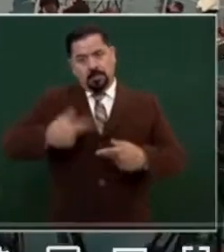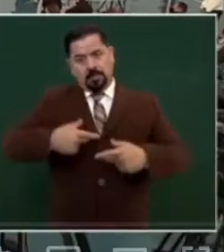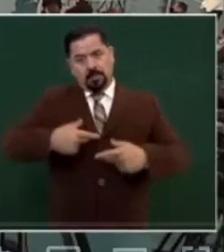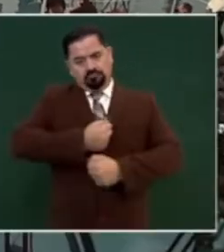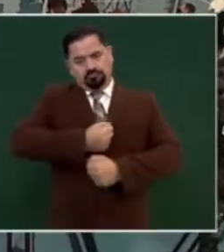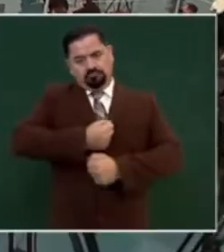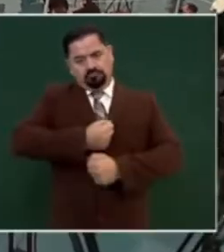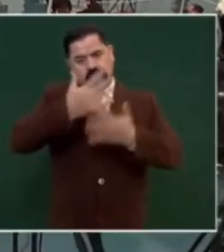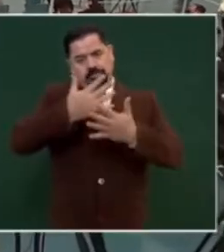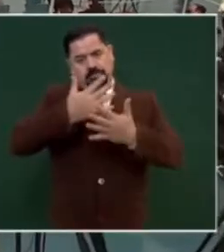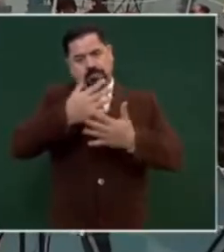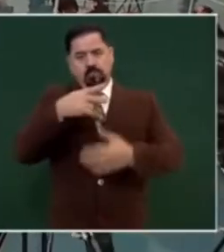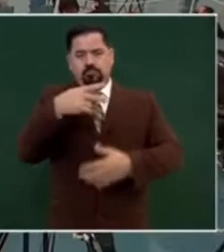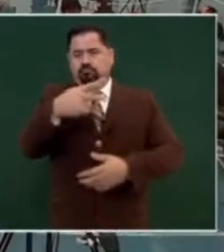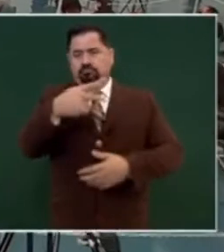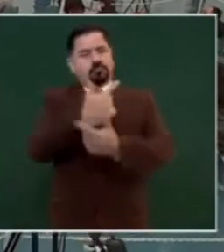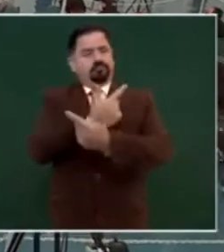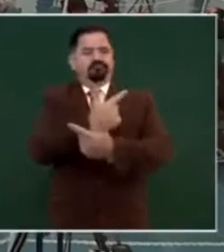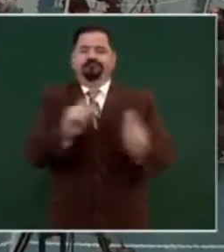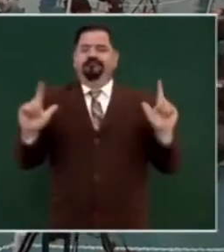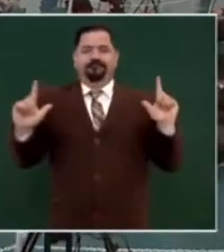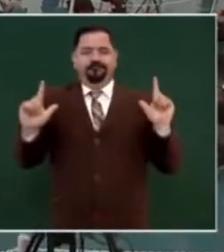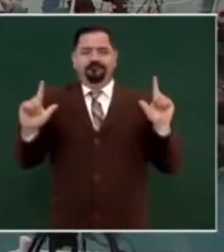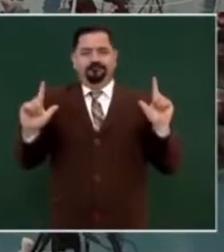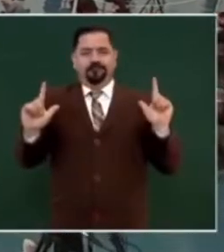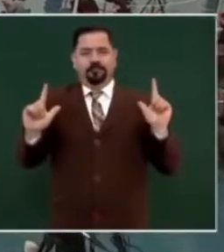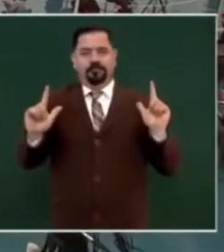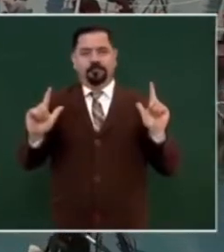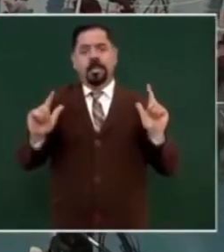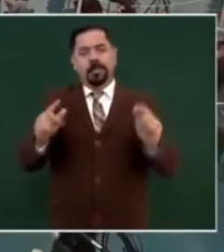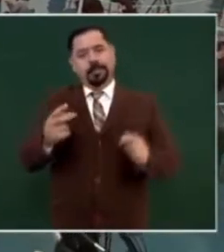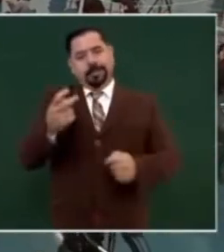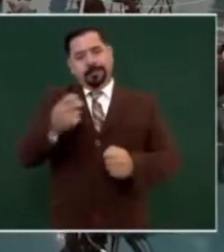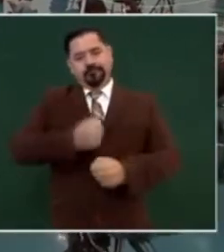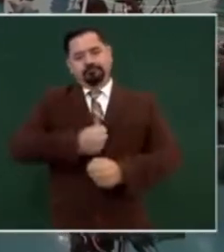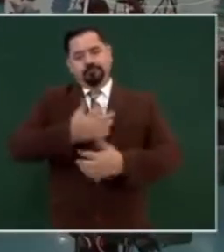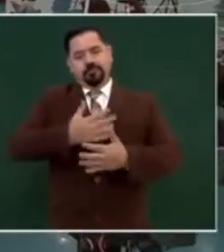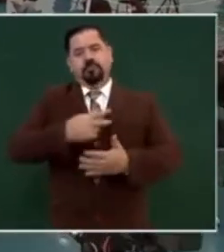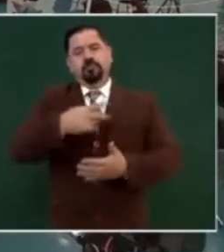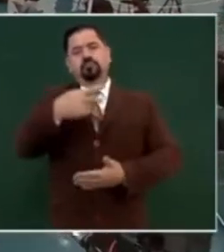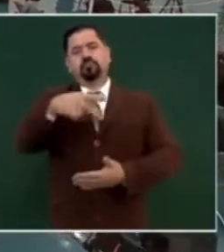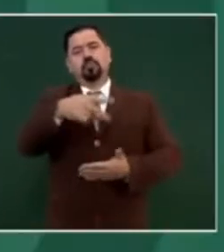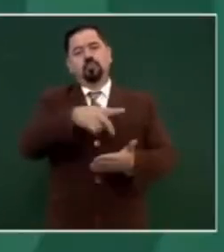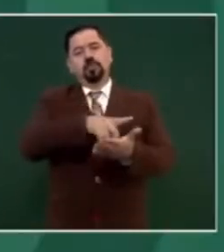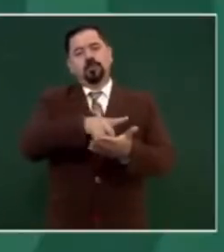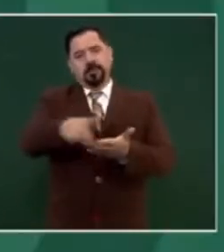por qué es un derecho fundamental para demás